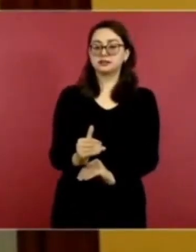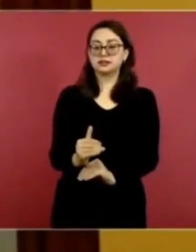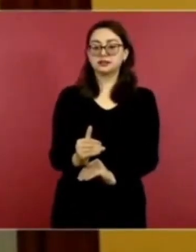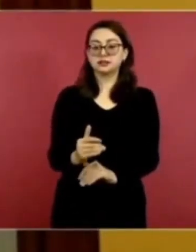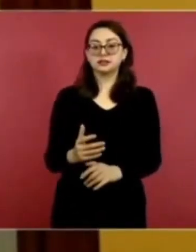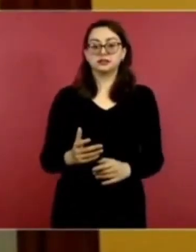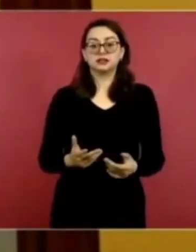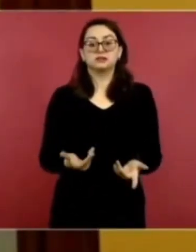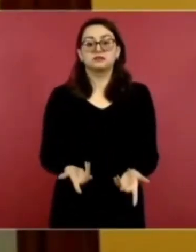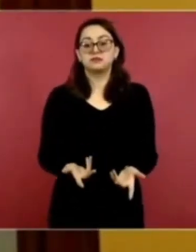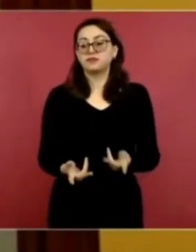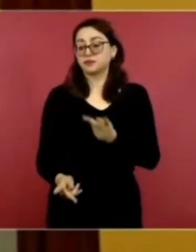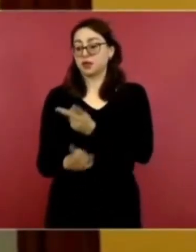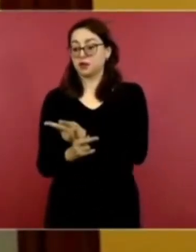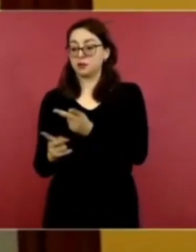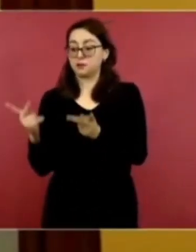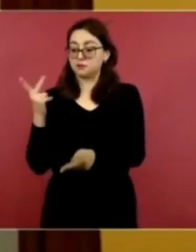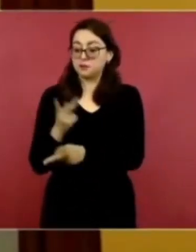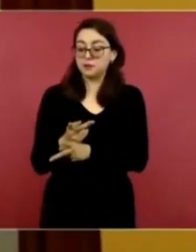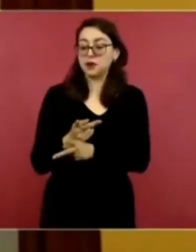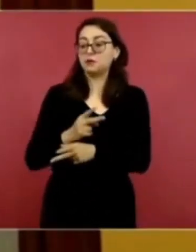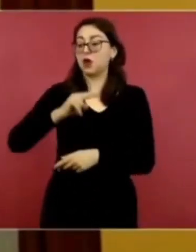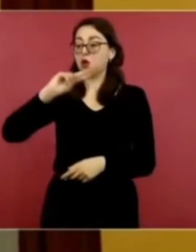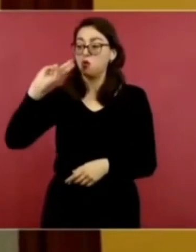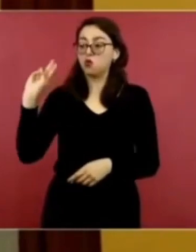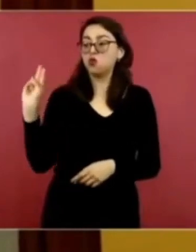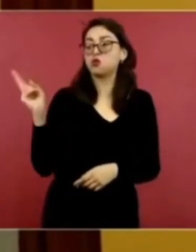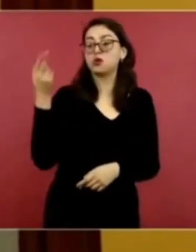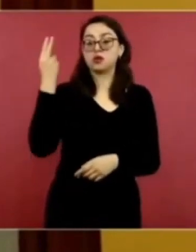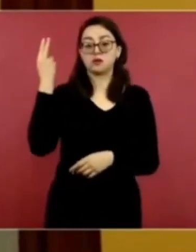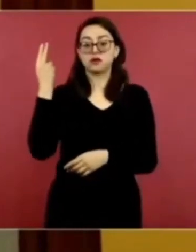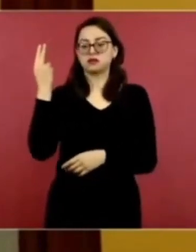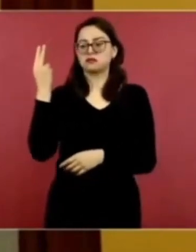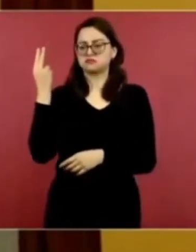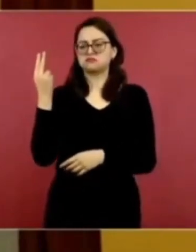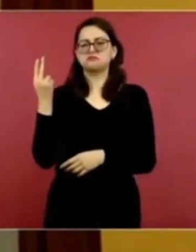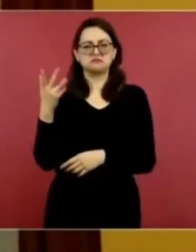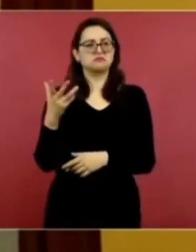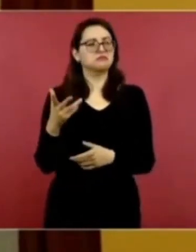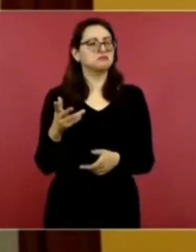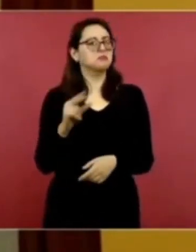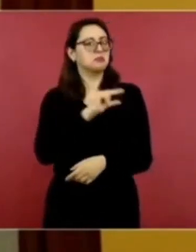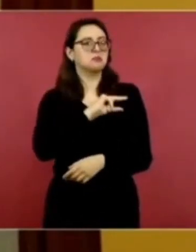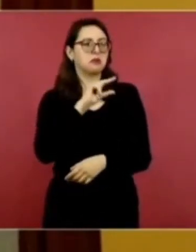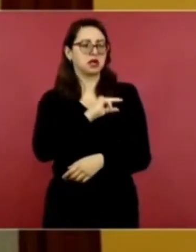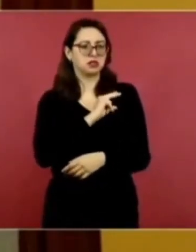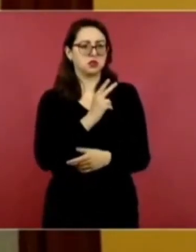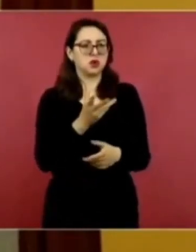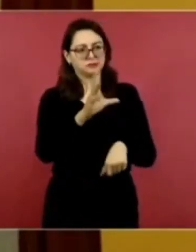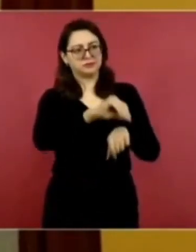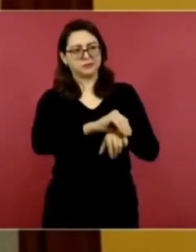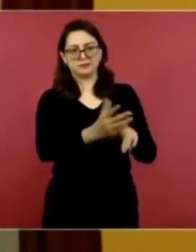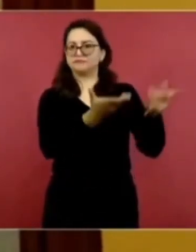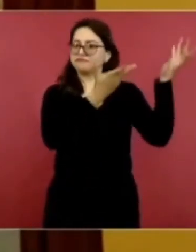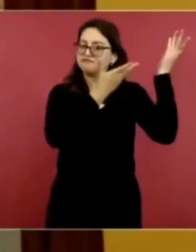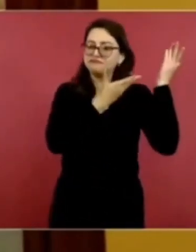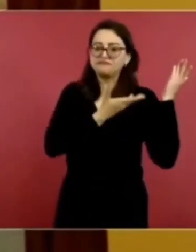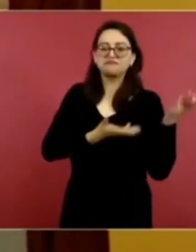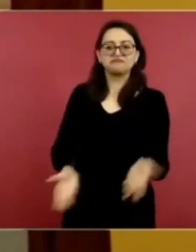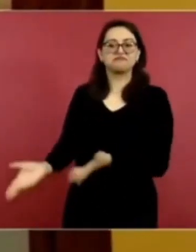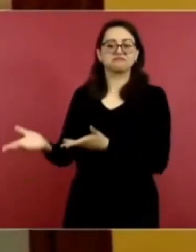al mercado como si fuese una mercancía la educación media superior y la educación